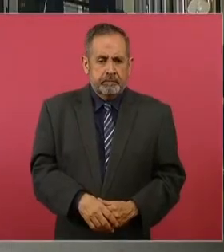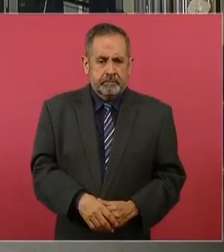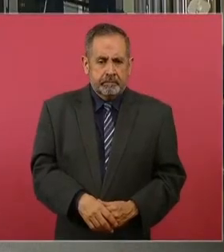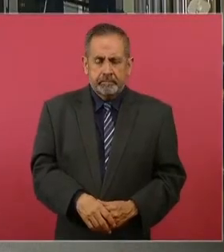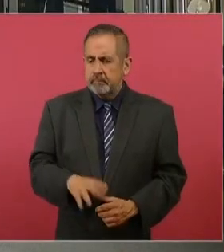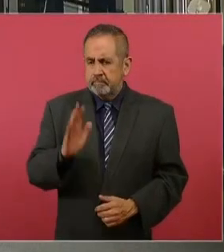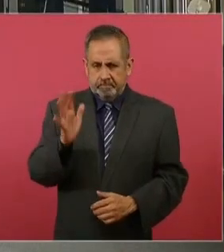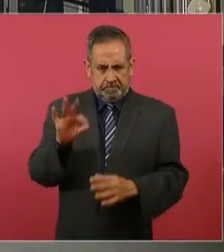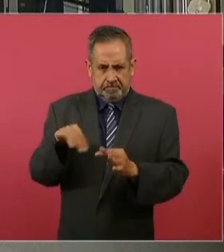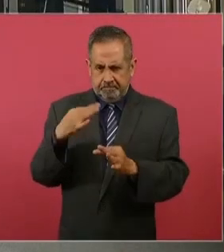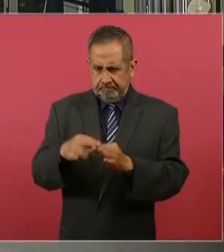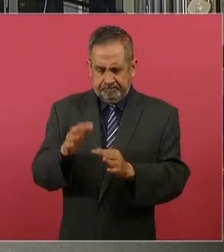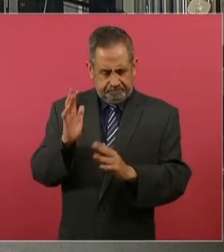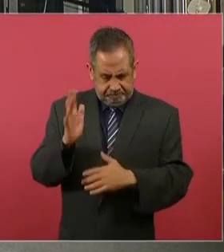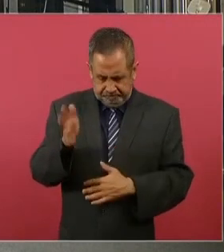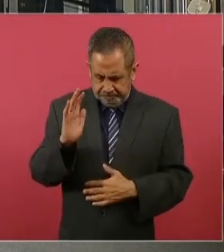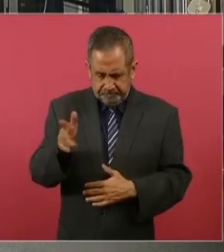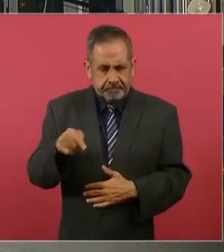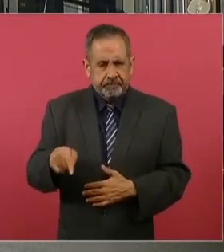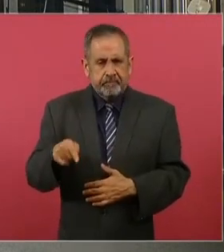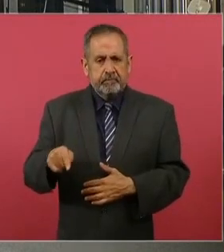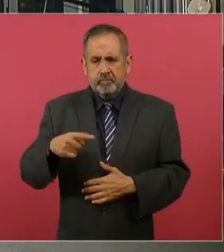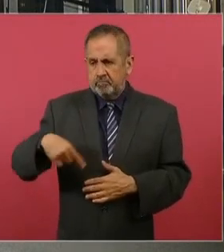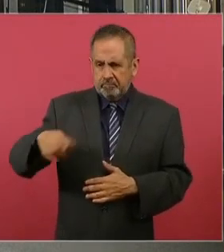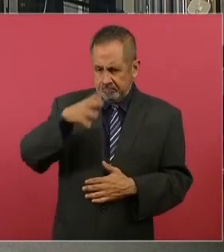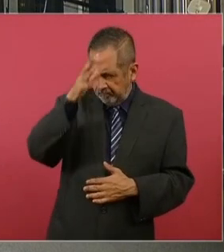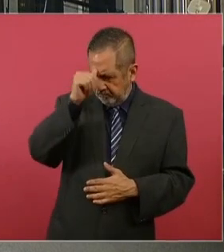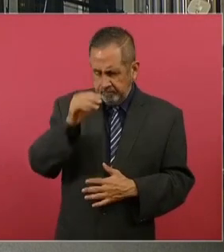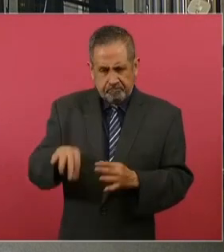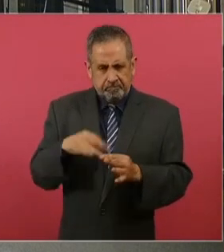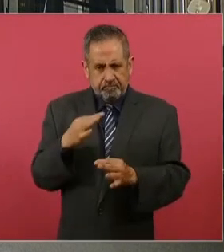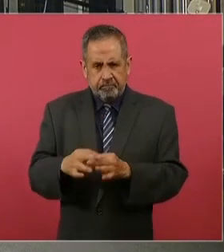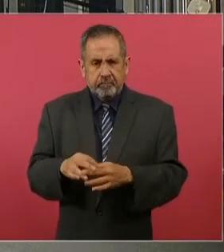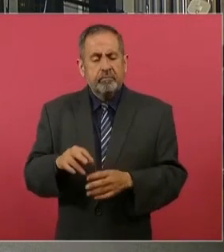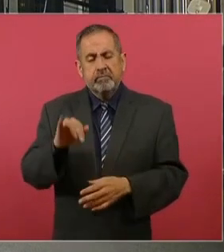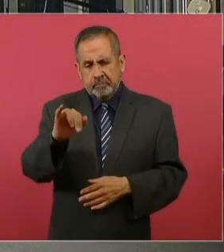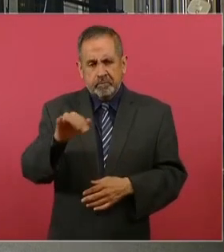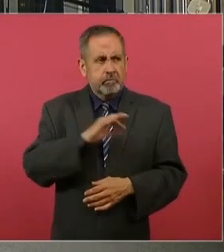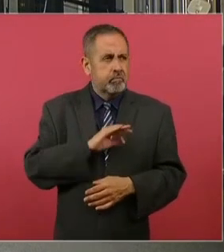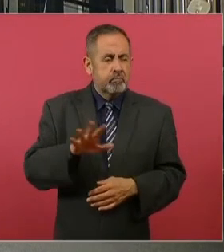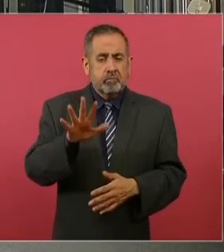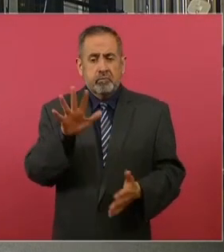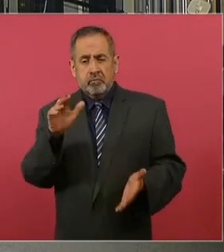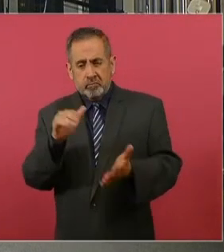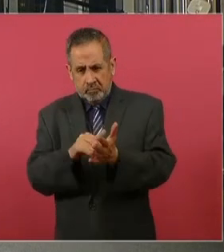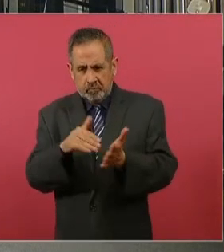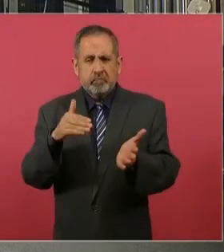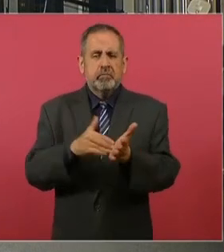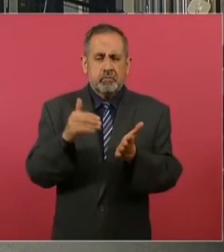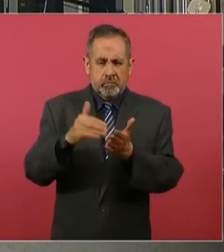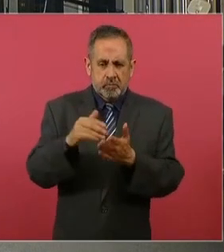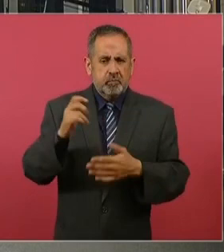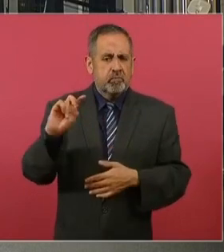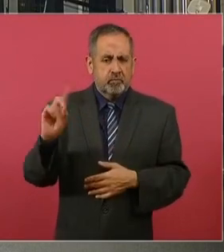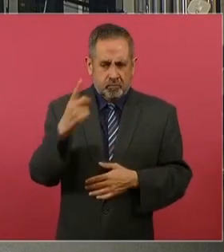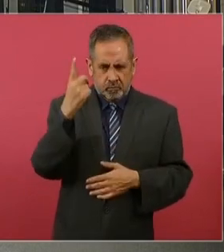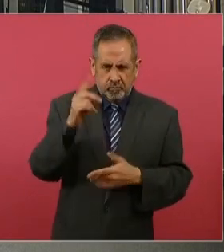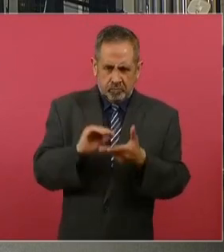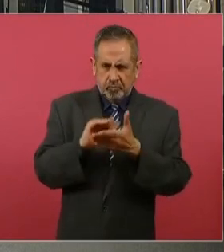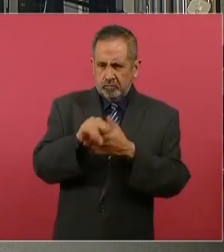Ya está, es un acuerdo y sí son como 5,000 millones de